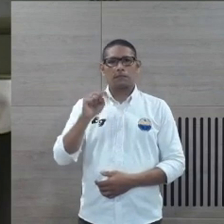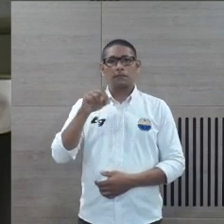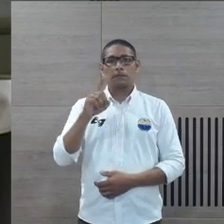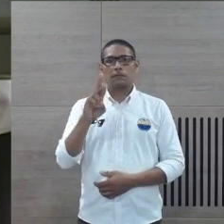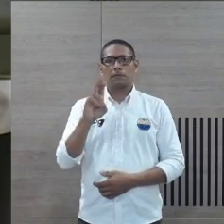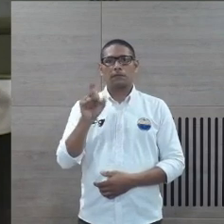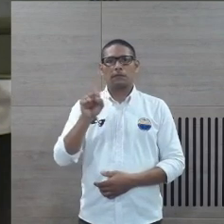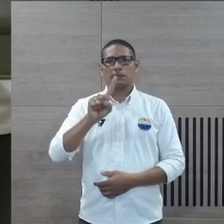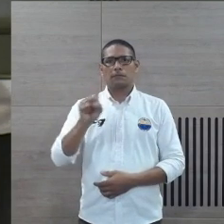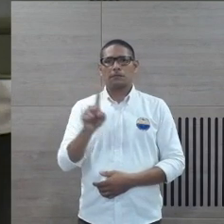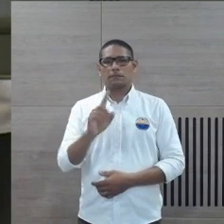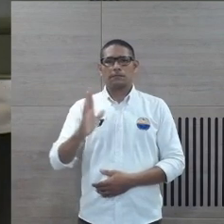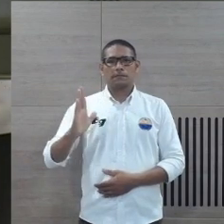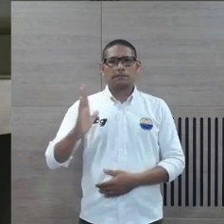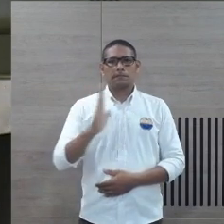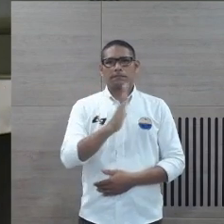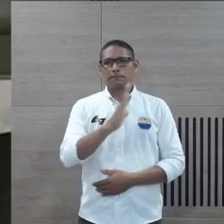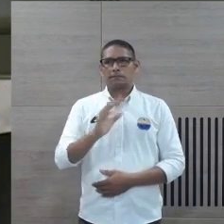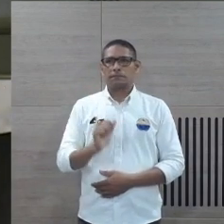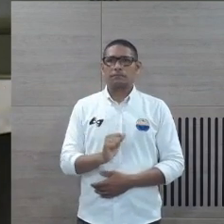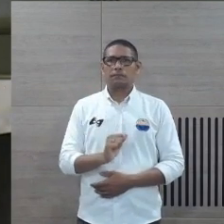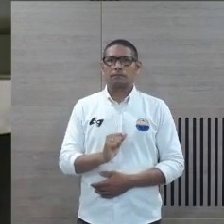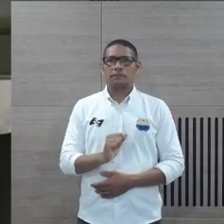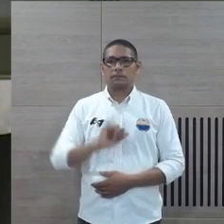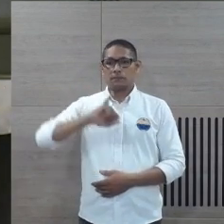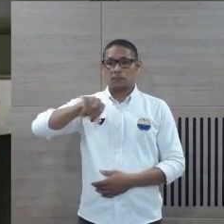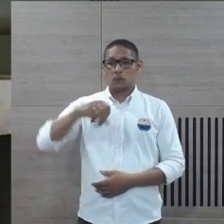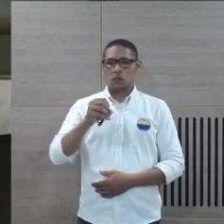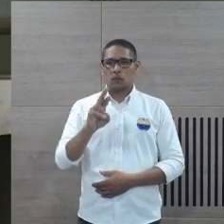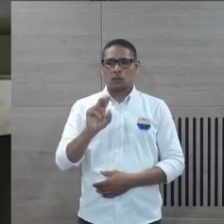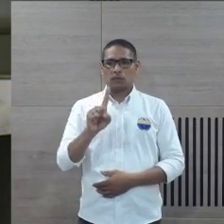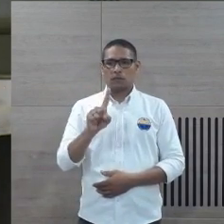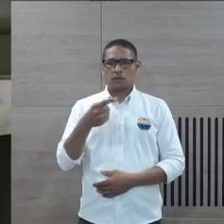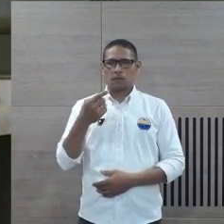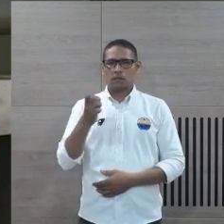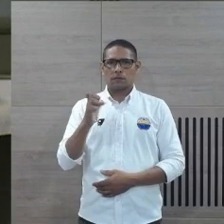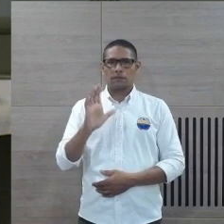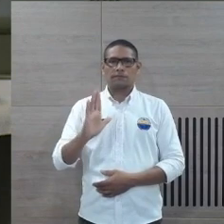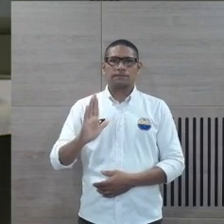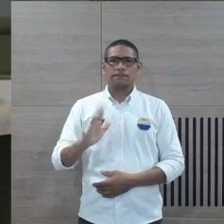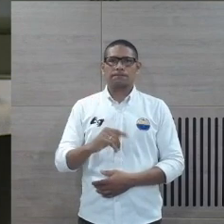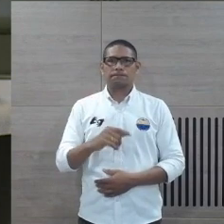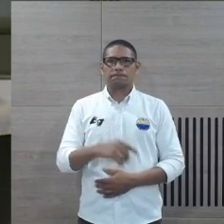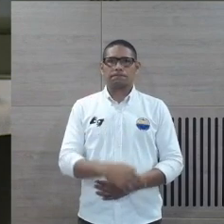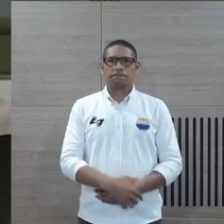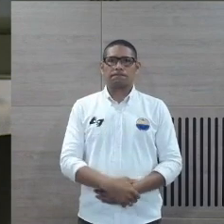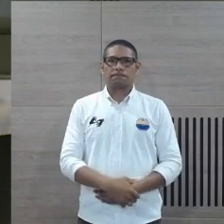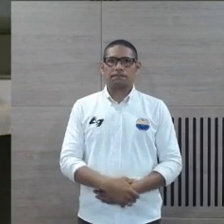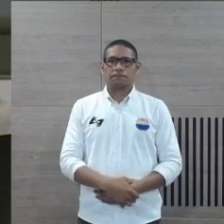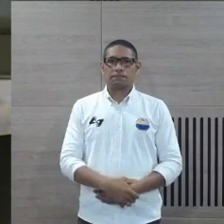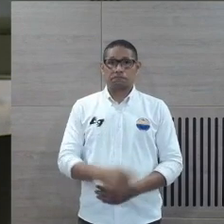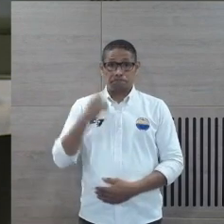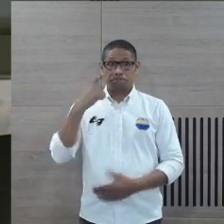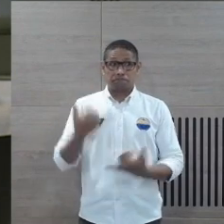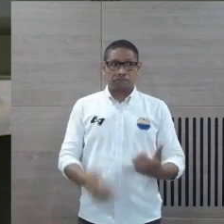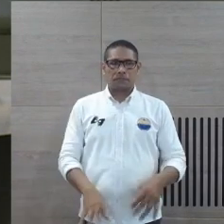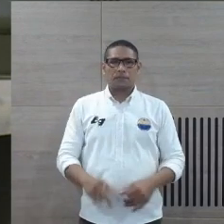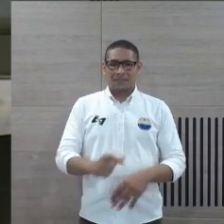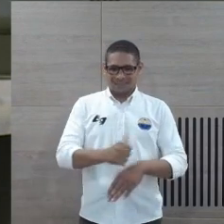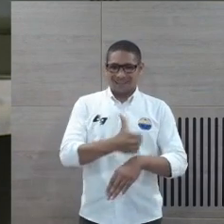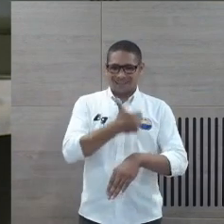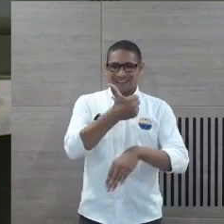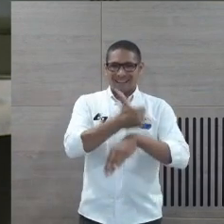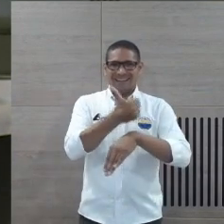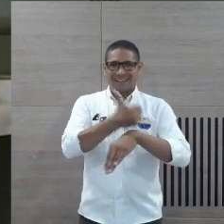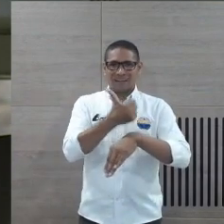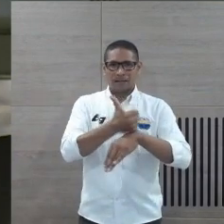Jorge Mario Vanegas Barros. A continuación, el rector hace entrega simbólica de los diplomas al robot LIET en representación